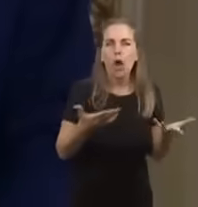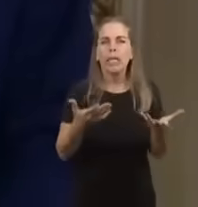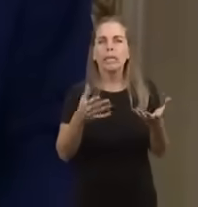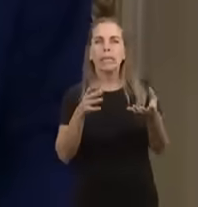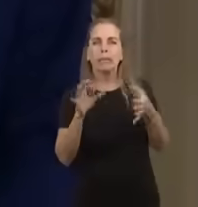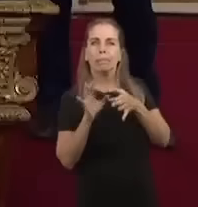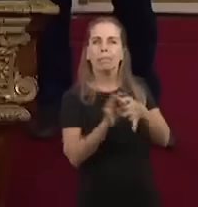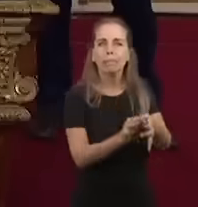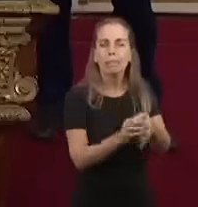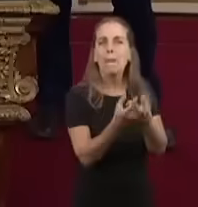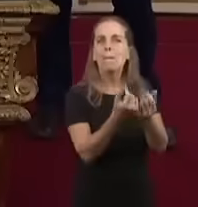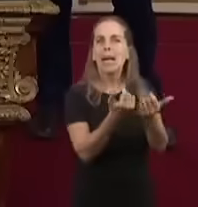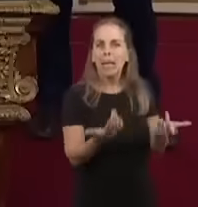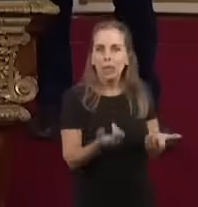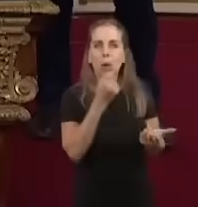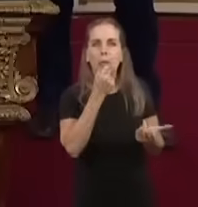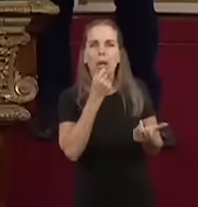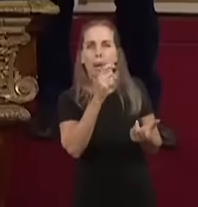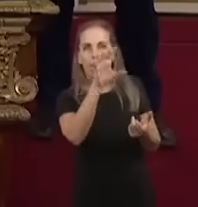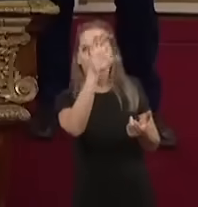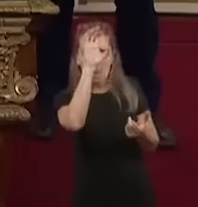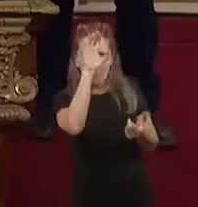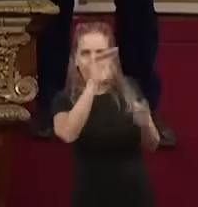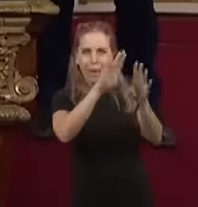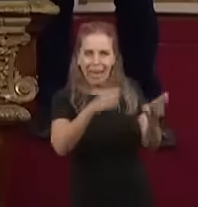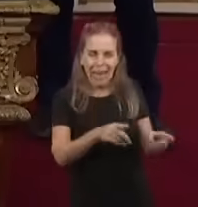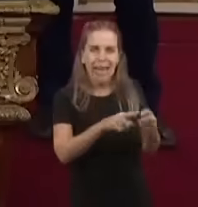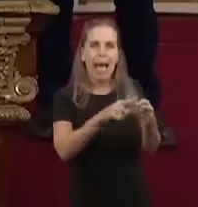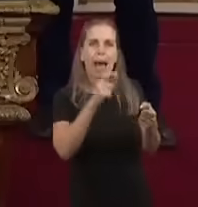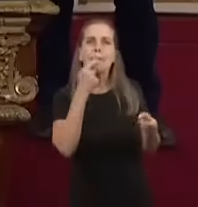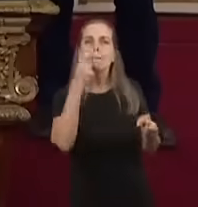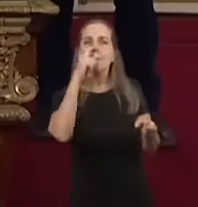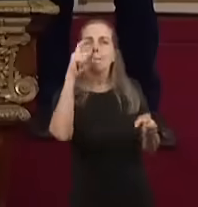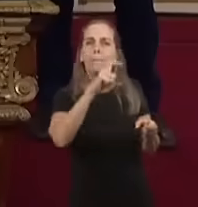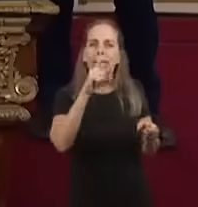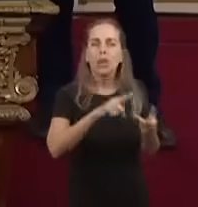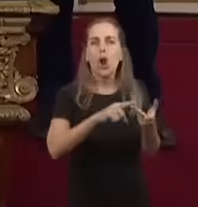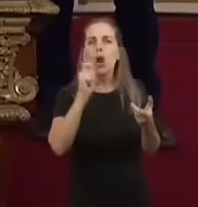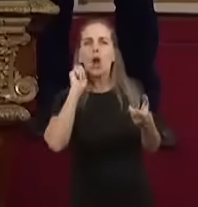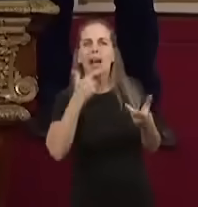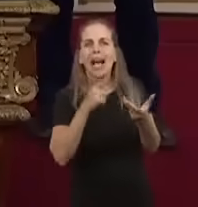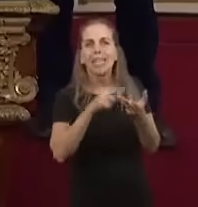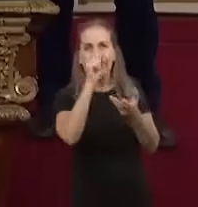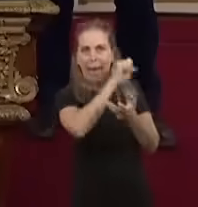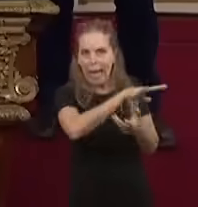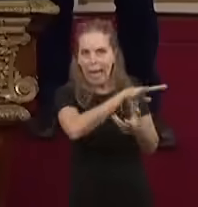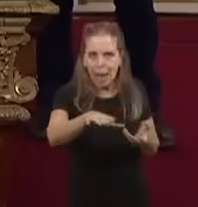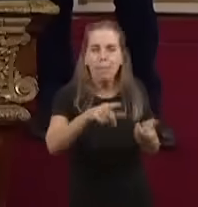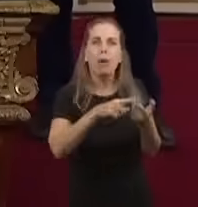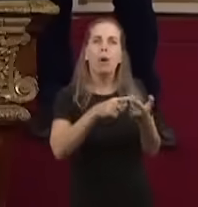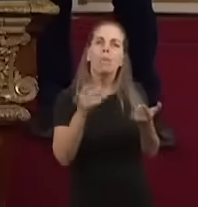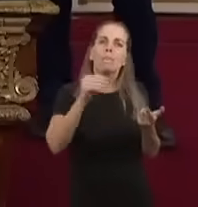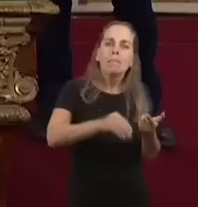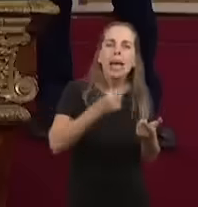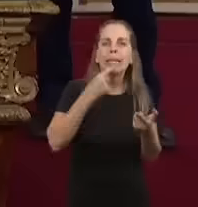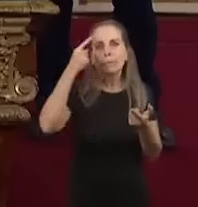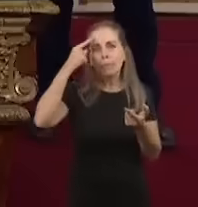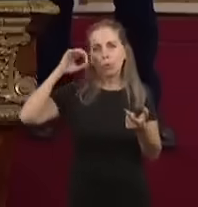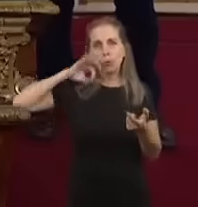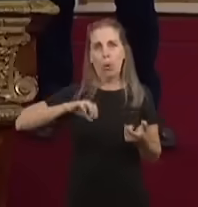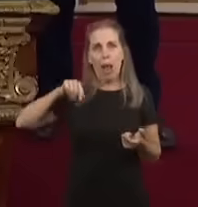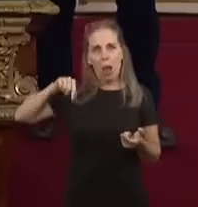precios relativos como son la minería el petróleo el gas y el campo junto a la recomposición de los salarios reales